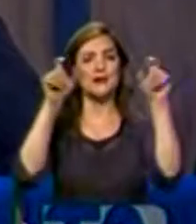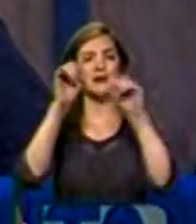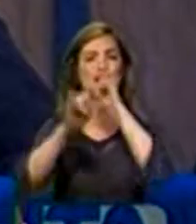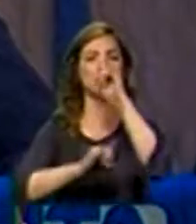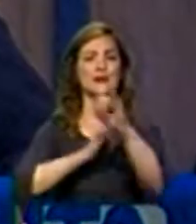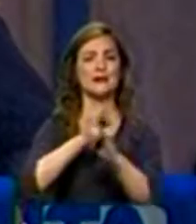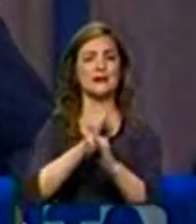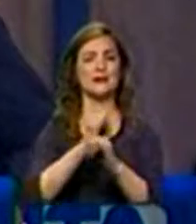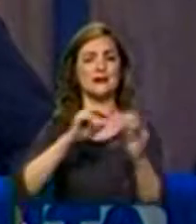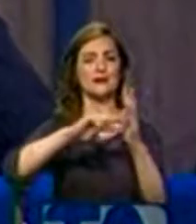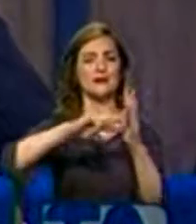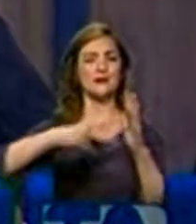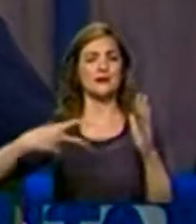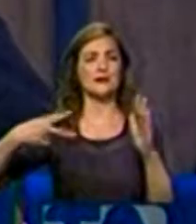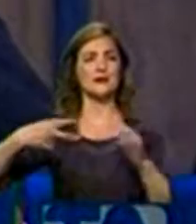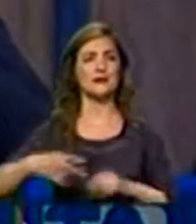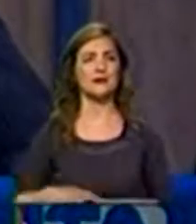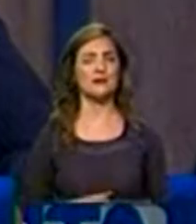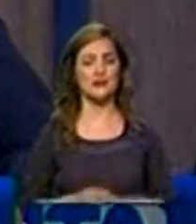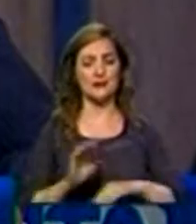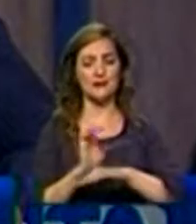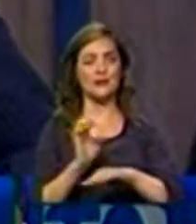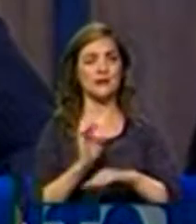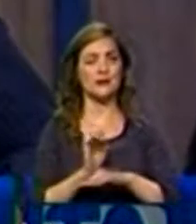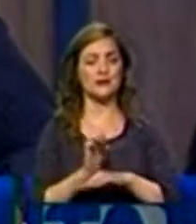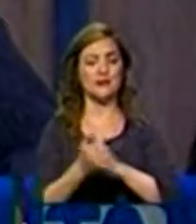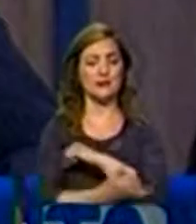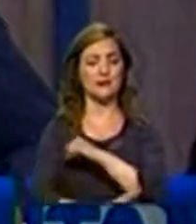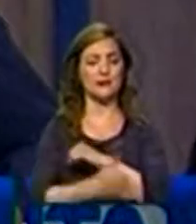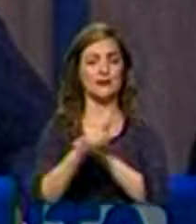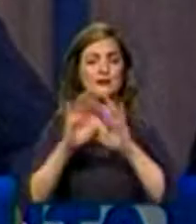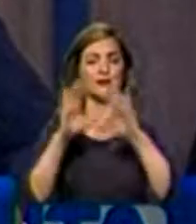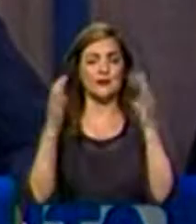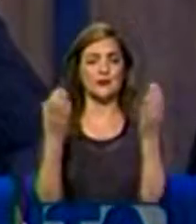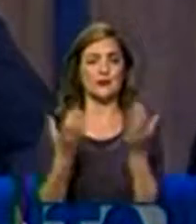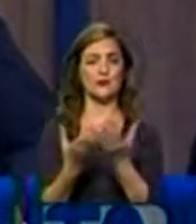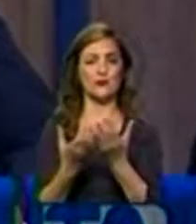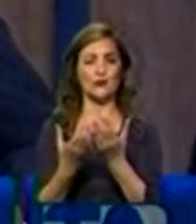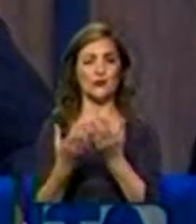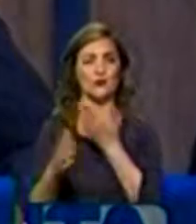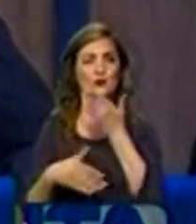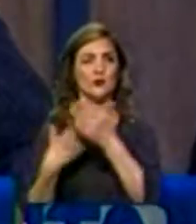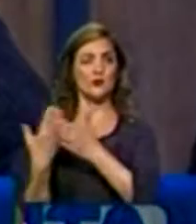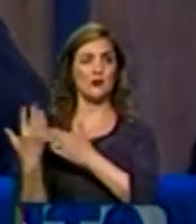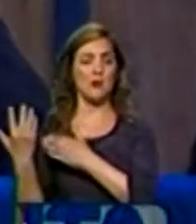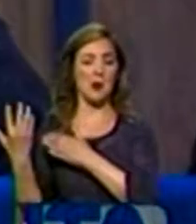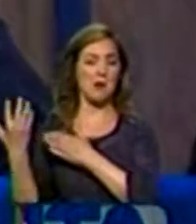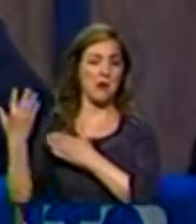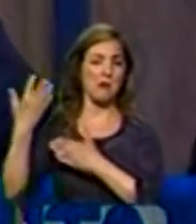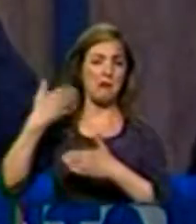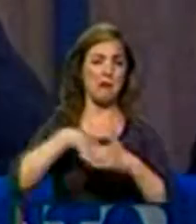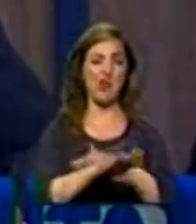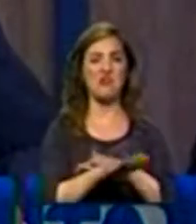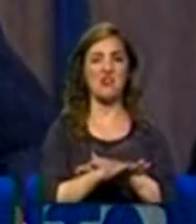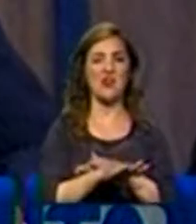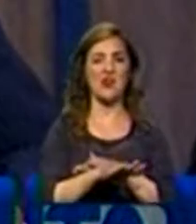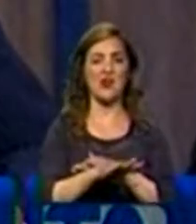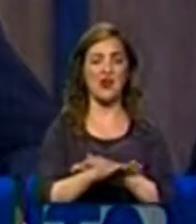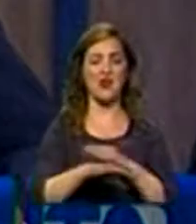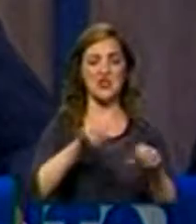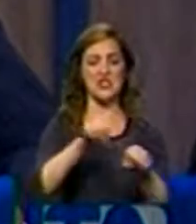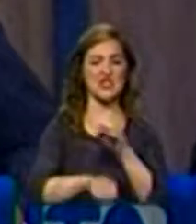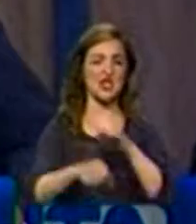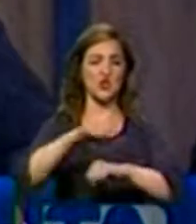tienen es tecnología. En el Ecuador y en países del mundo han venido a acabar con las estructuras de organización de